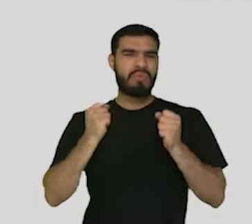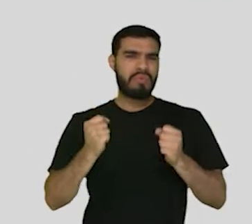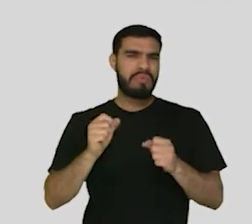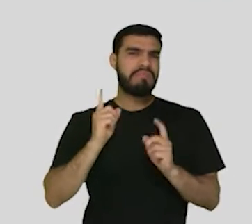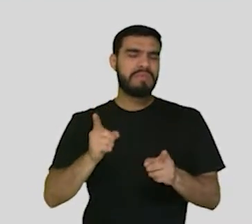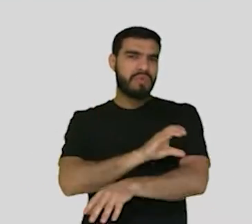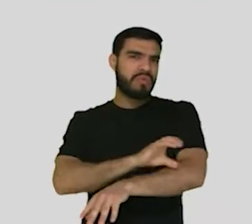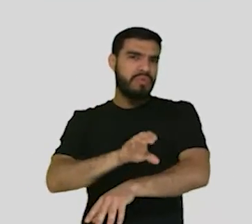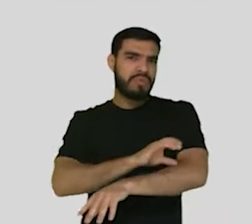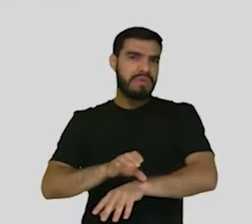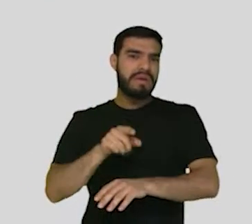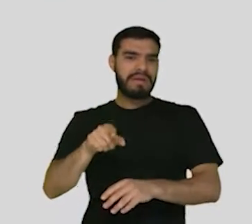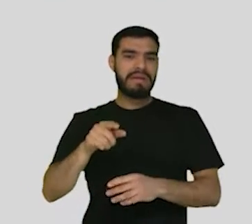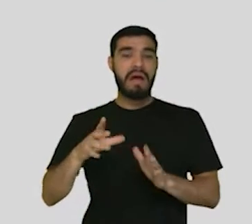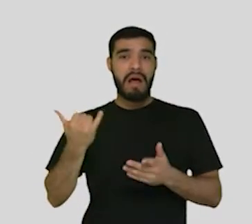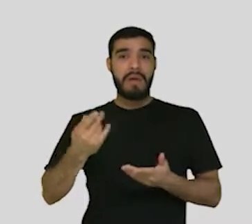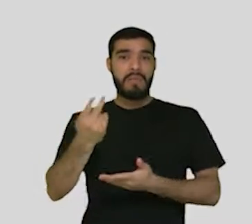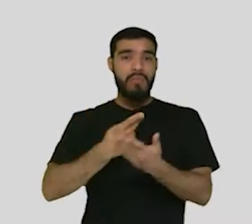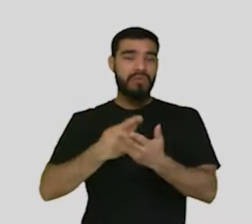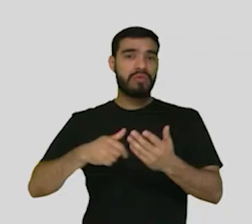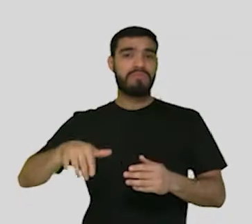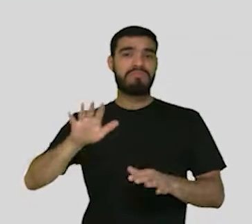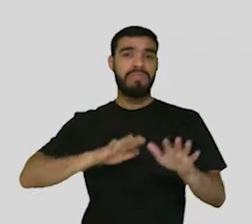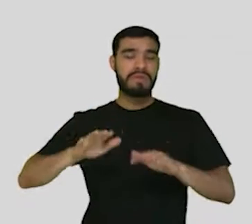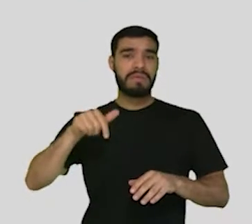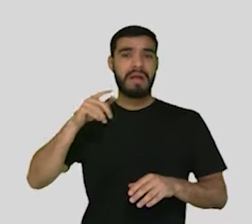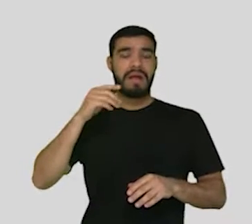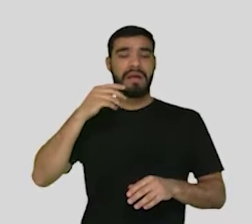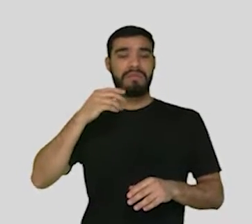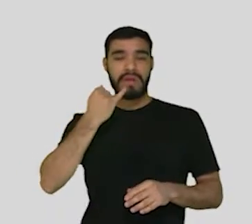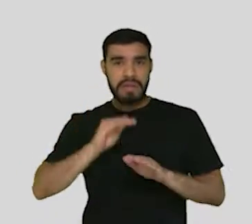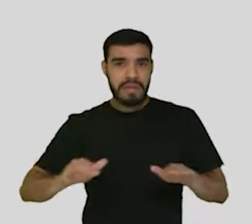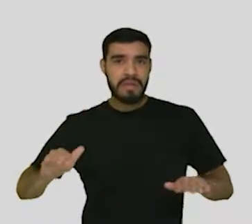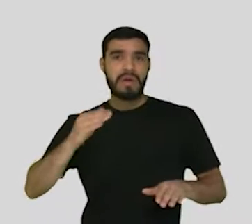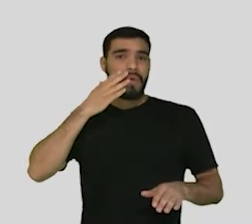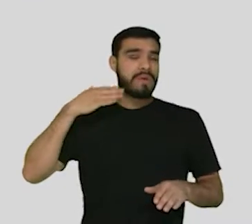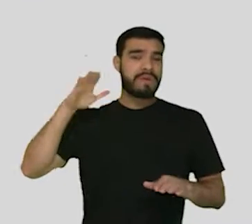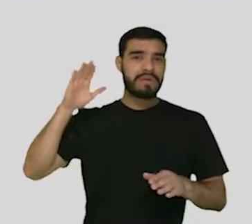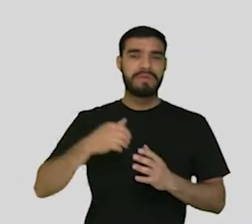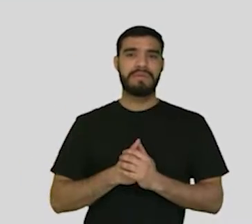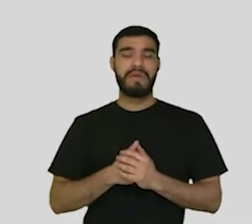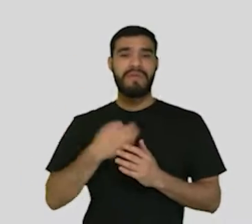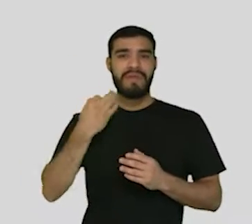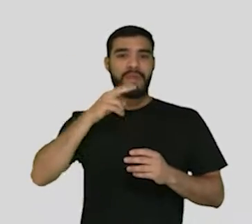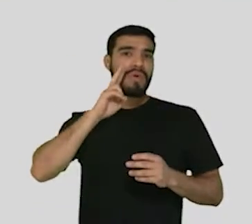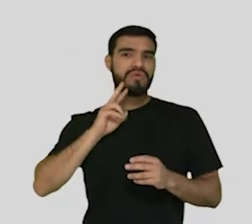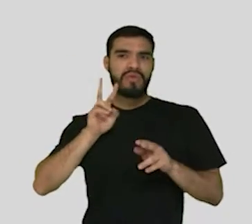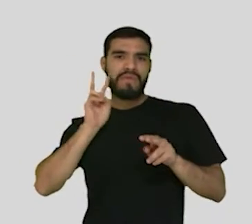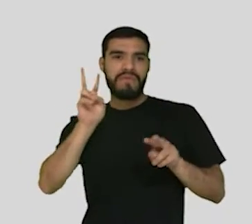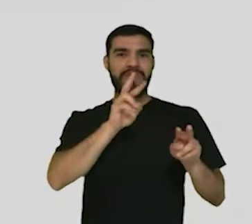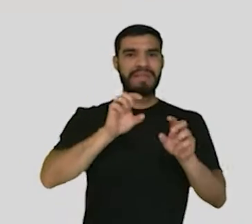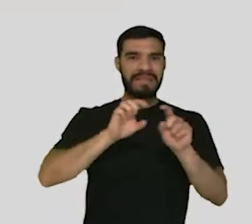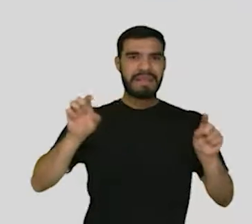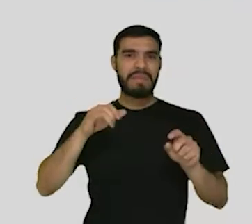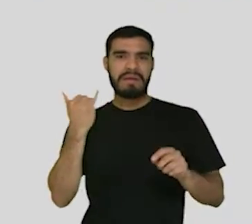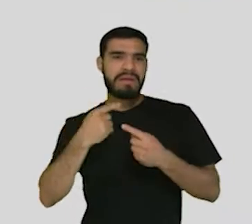upeisa. Koanga ya recogina ten plan nacional de la niñez ya sama esa pa upe vareje oi o jape yo